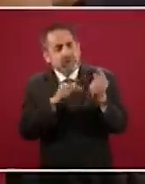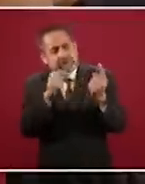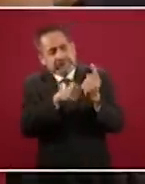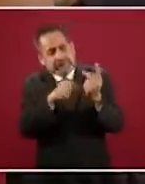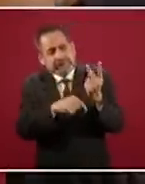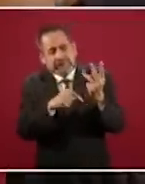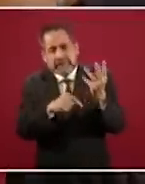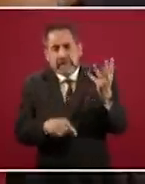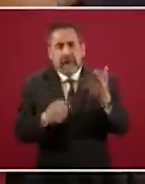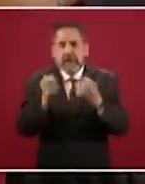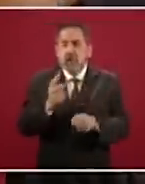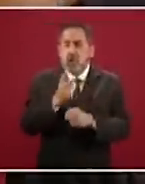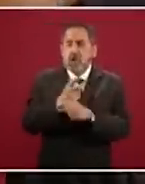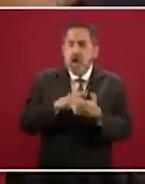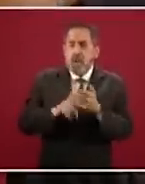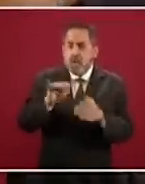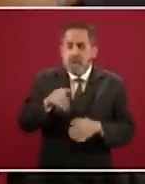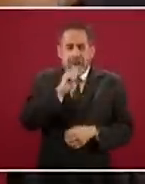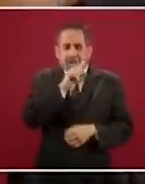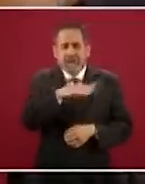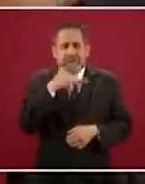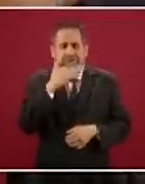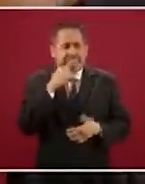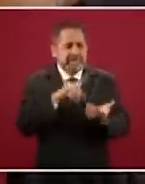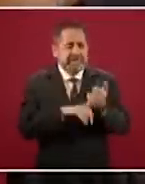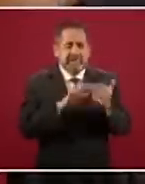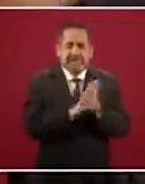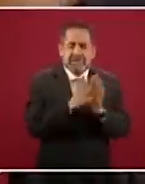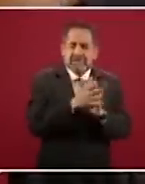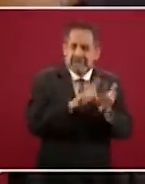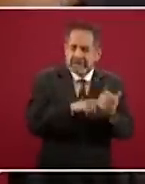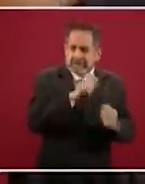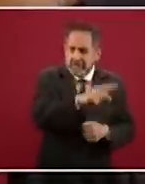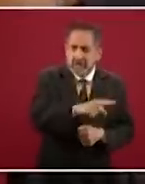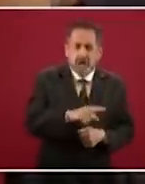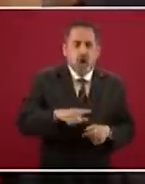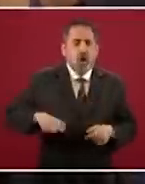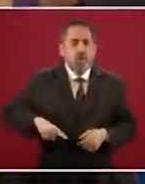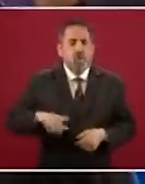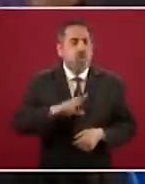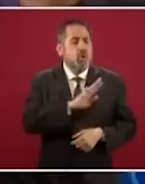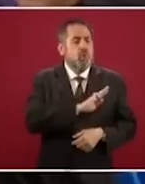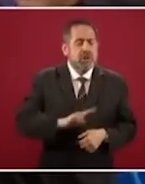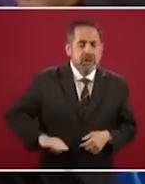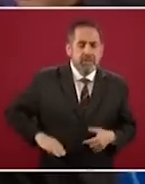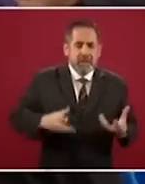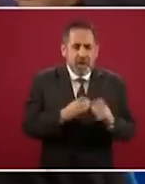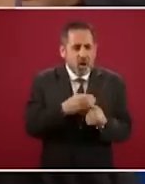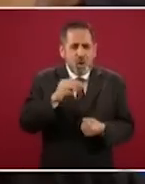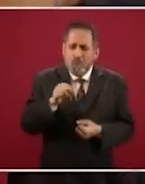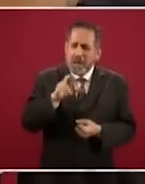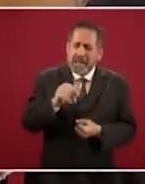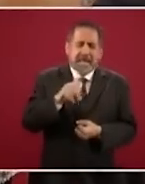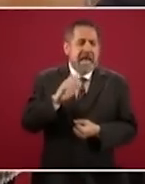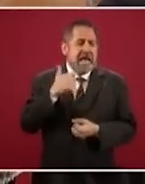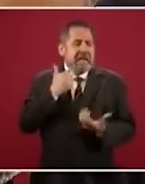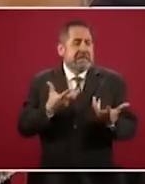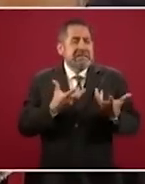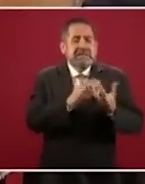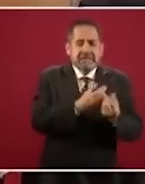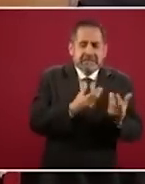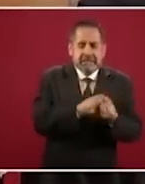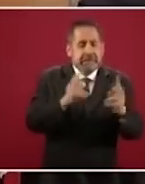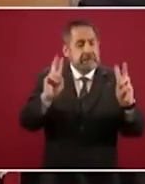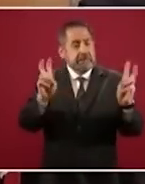en Seguridad Pública y en los gobiernos municipales de expadrecistas de Morena, o sea, que son supuestamente